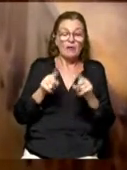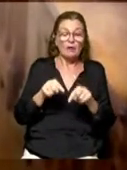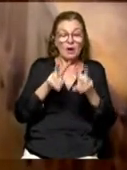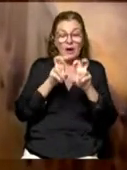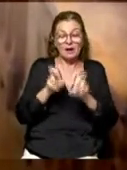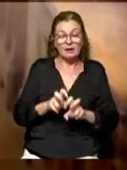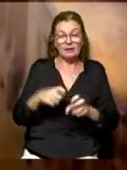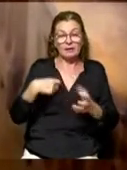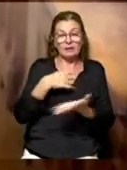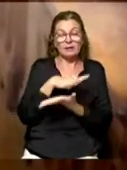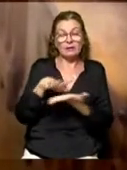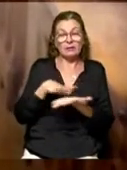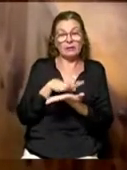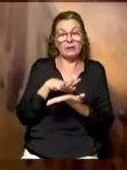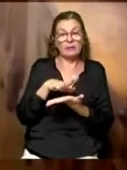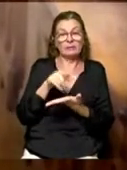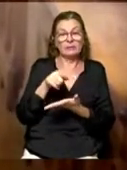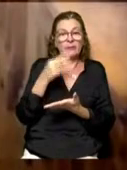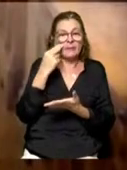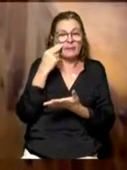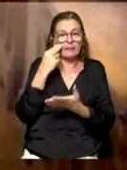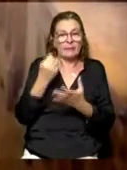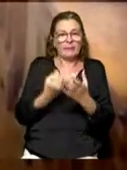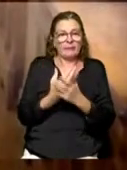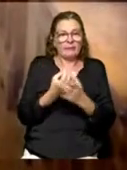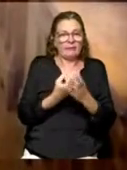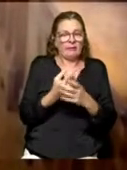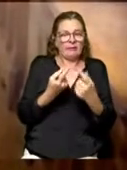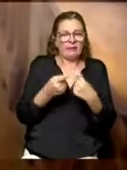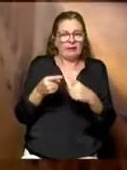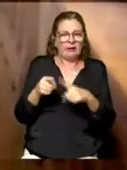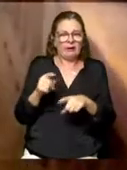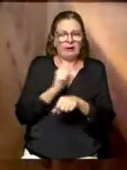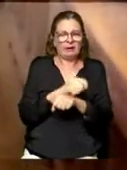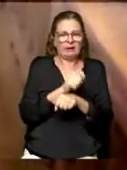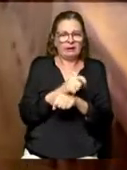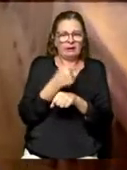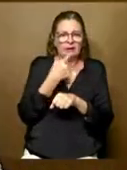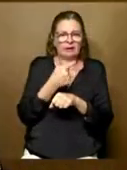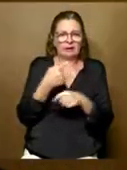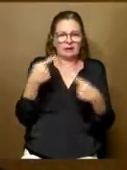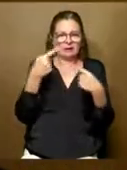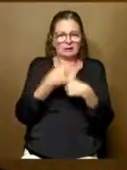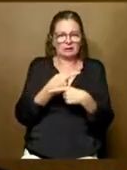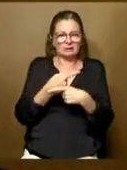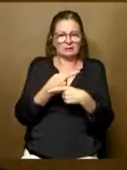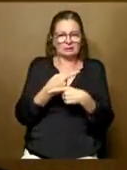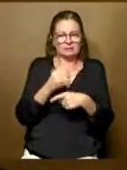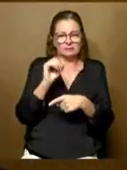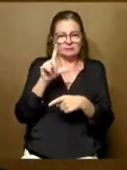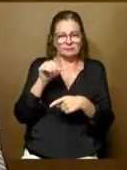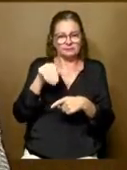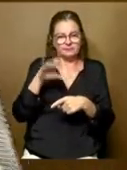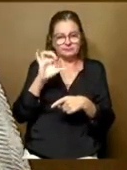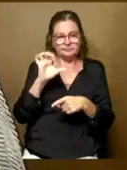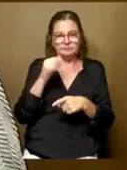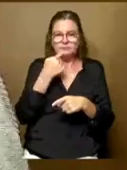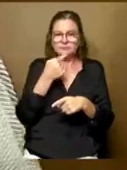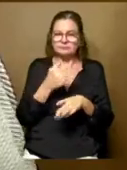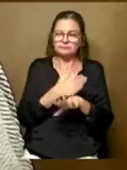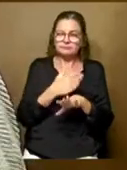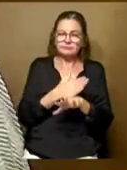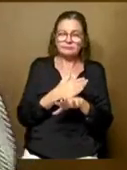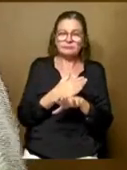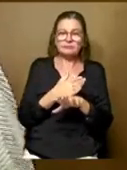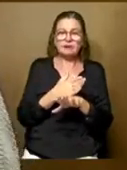la situación en caso de que surjan nuevos elementos o la justicia se expida en contra de Olmos. Y, como decíamos,